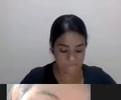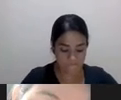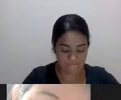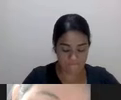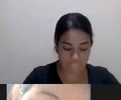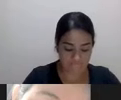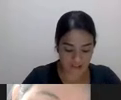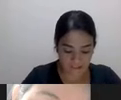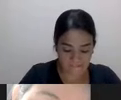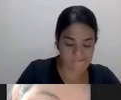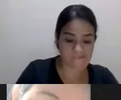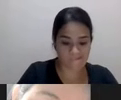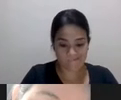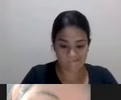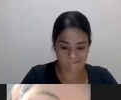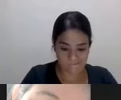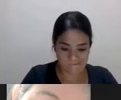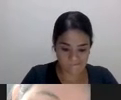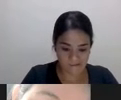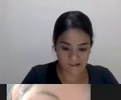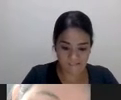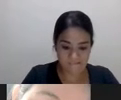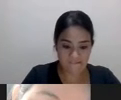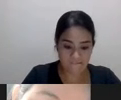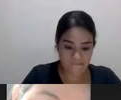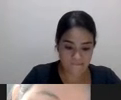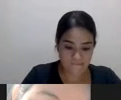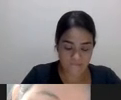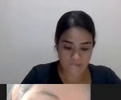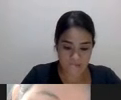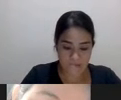Entonces entiendo que todos estamos en el aula sin inconvenientes.